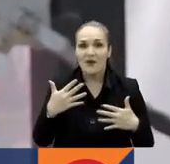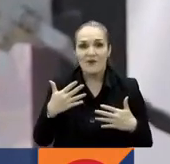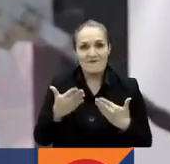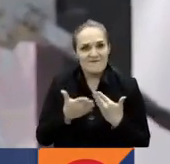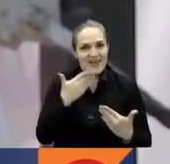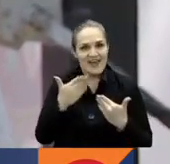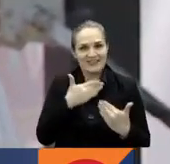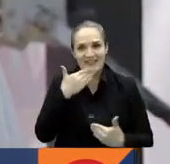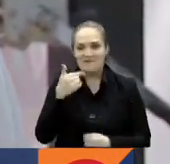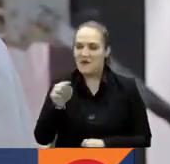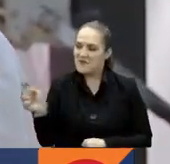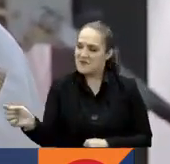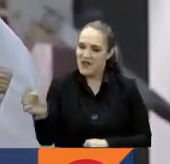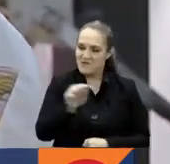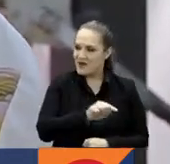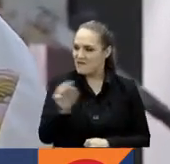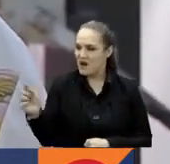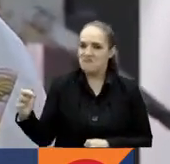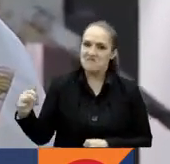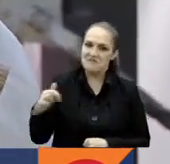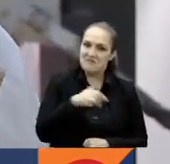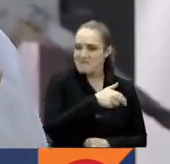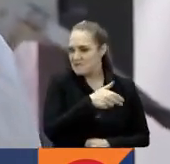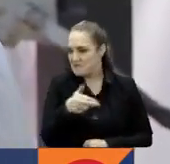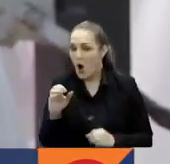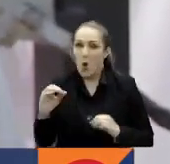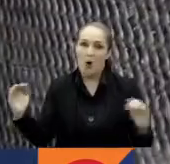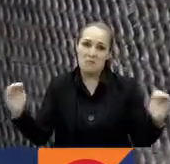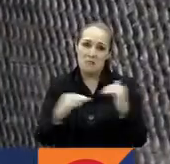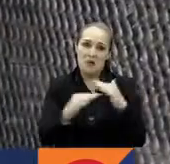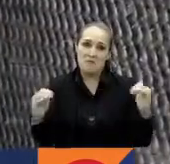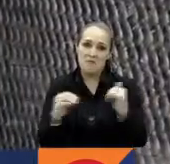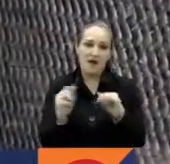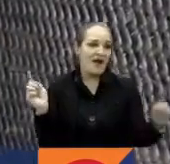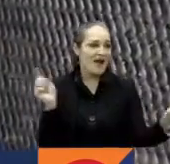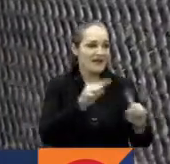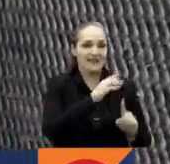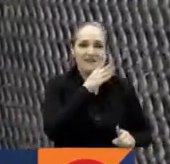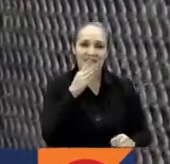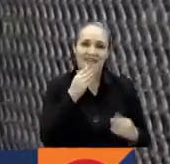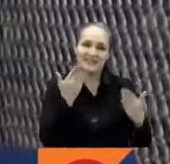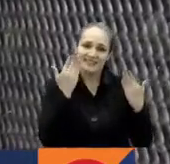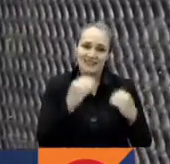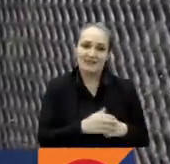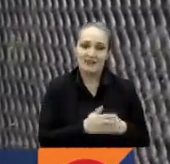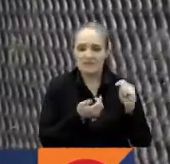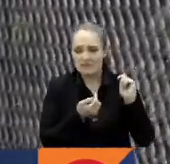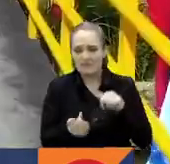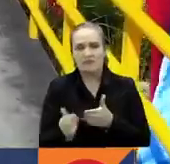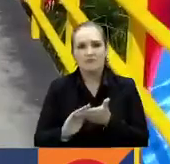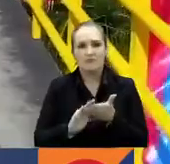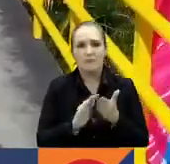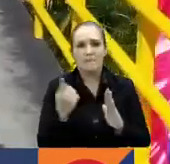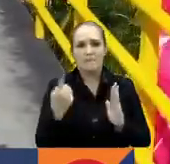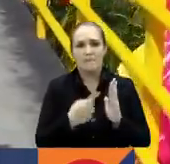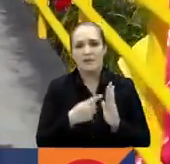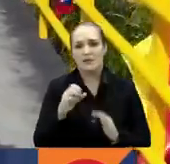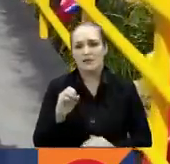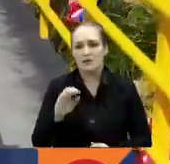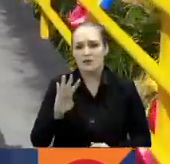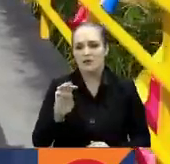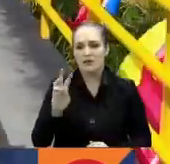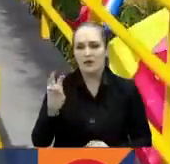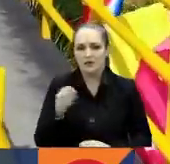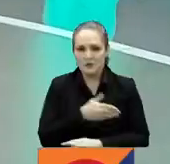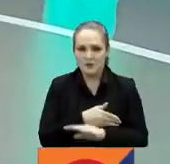la llegada a cada una de las veredas y a cada una de las fincas. Esta obra tuvo una inversión de 1.098 millones